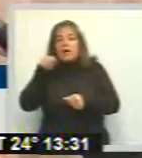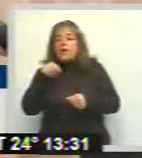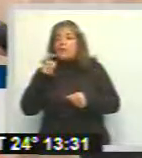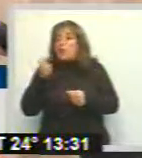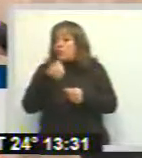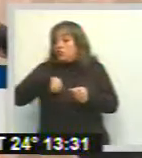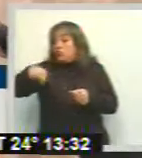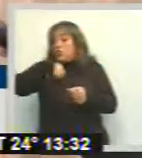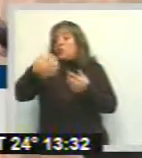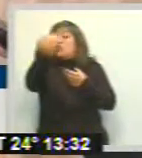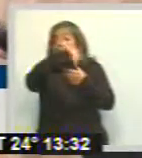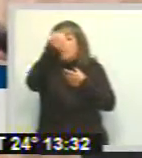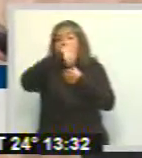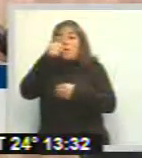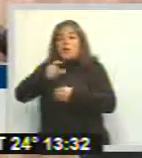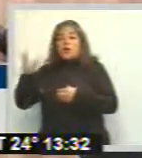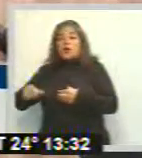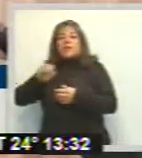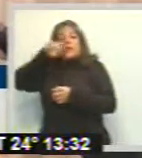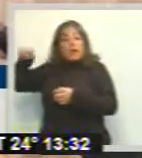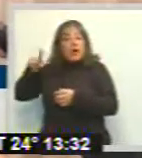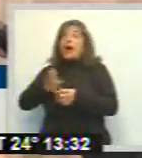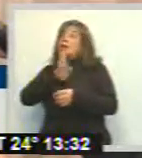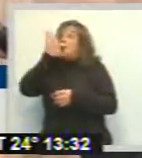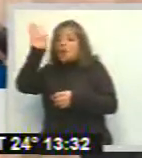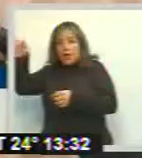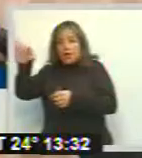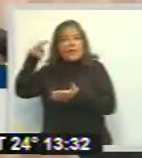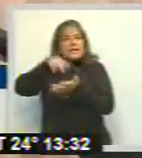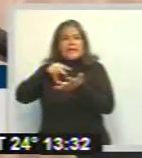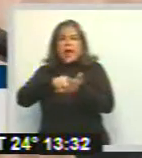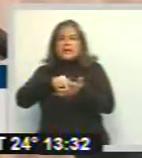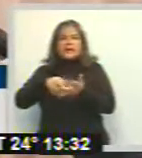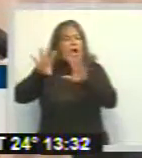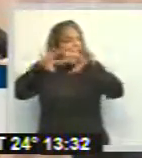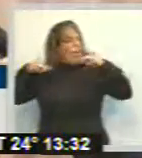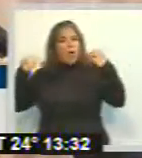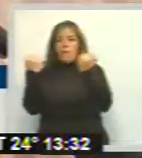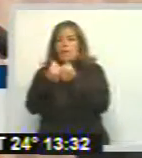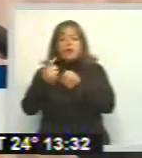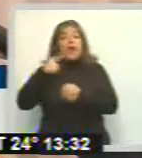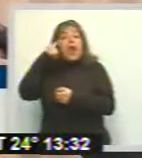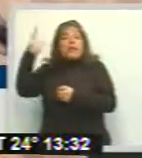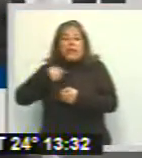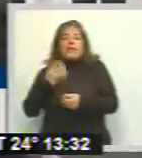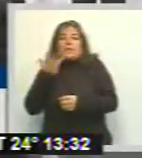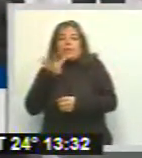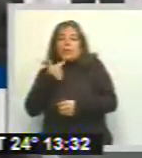sumamos gente para eso, para no descuidar nada. Y bueno, ir al interior, ir a los playones, que esa es mi idea y eso es lo que a mí me atrae de todo esto.